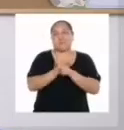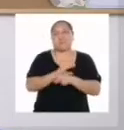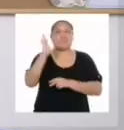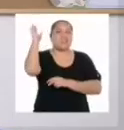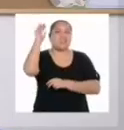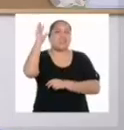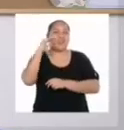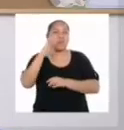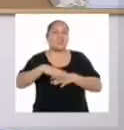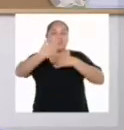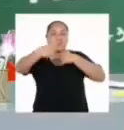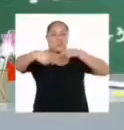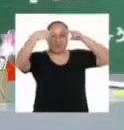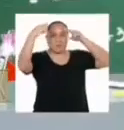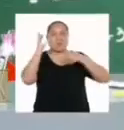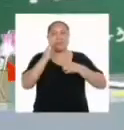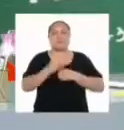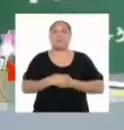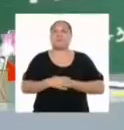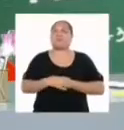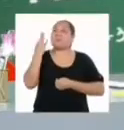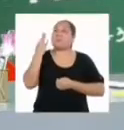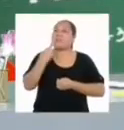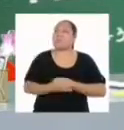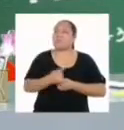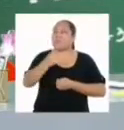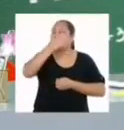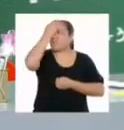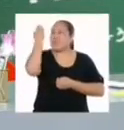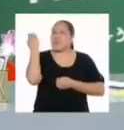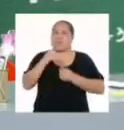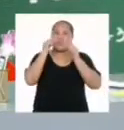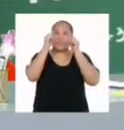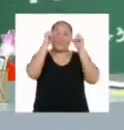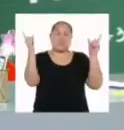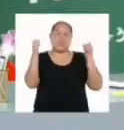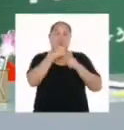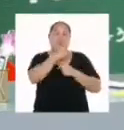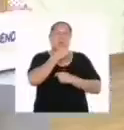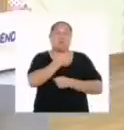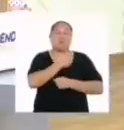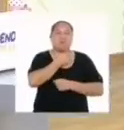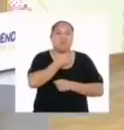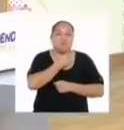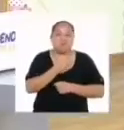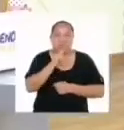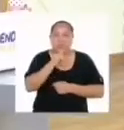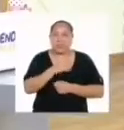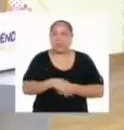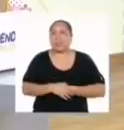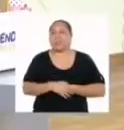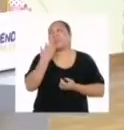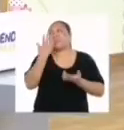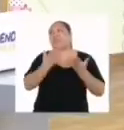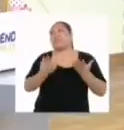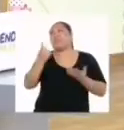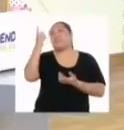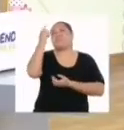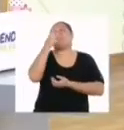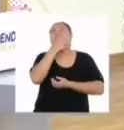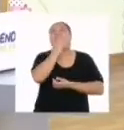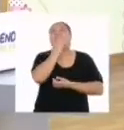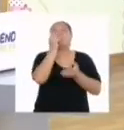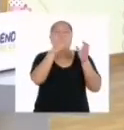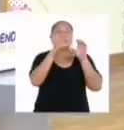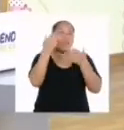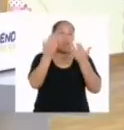cuidarnos. ¡Chao! ¡Nos vemos! Es verdad, había olvidado la sorpresa de mi abuela. Quizás deba pensar en hacer